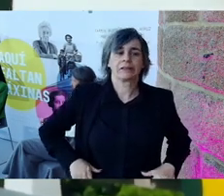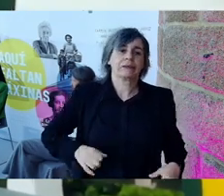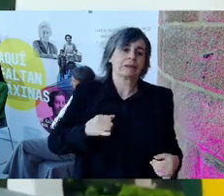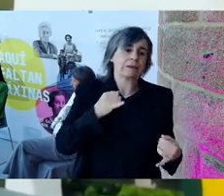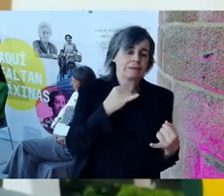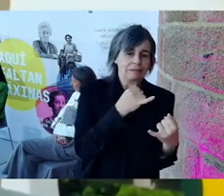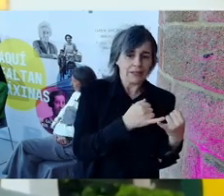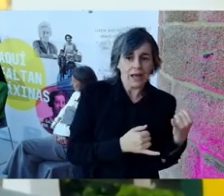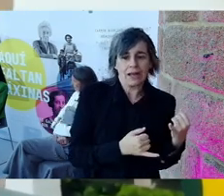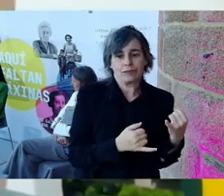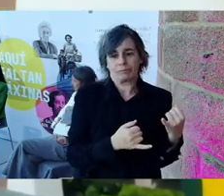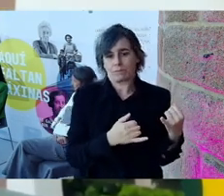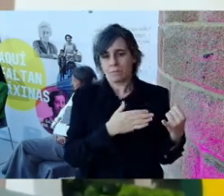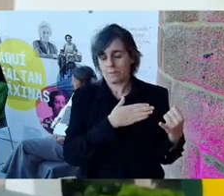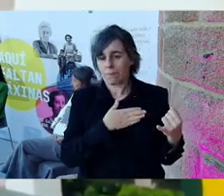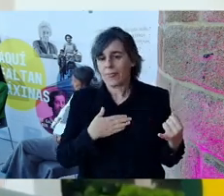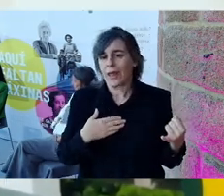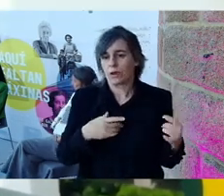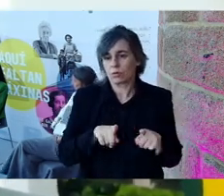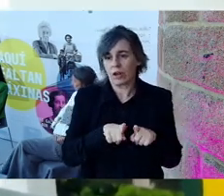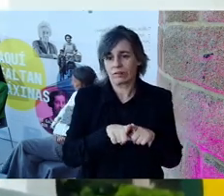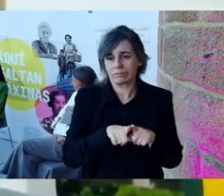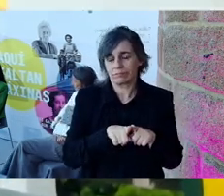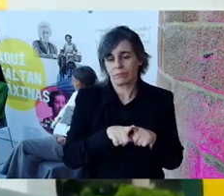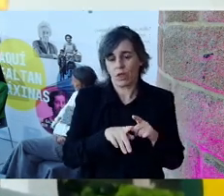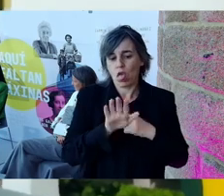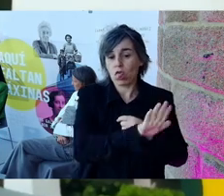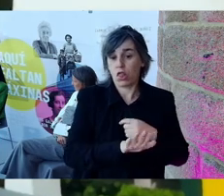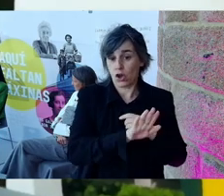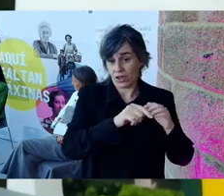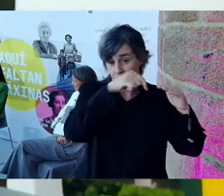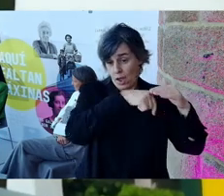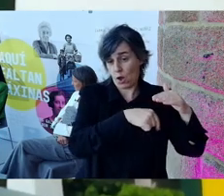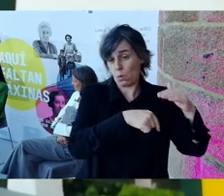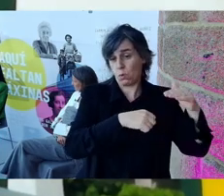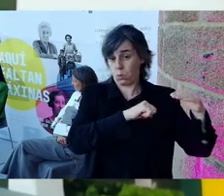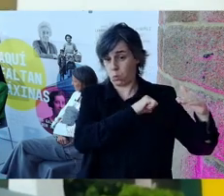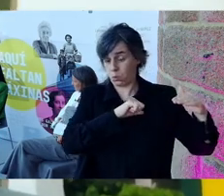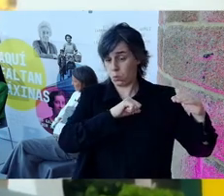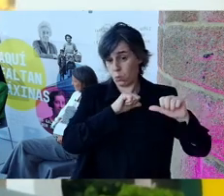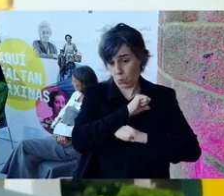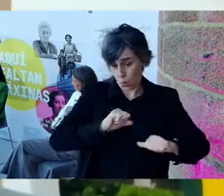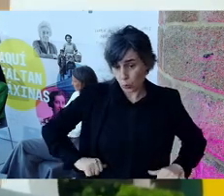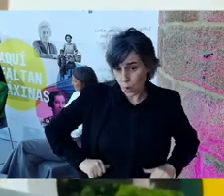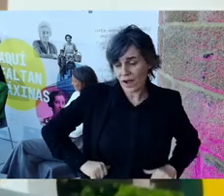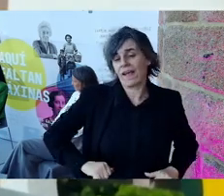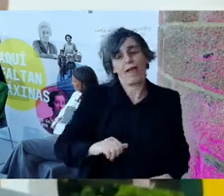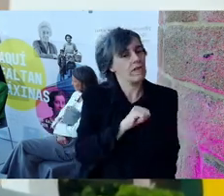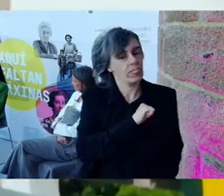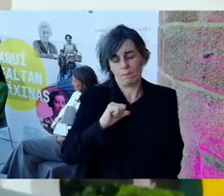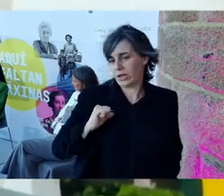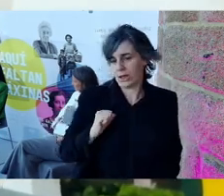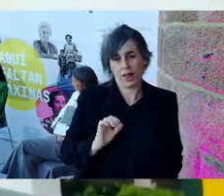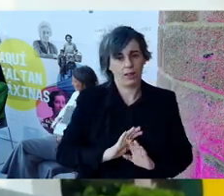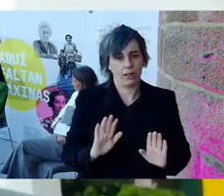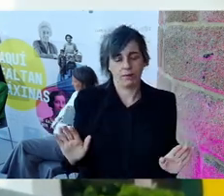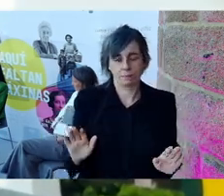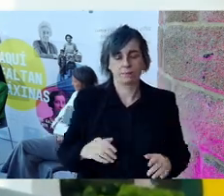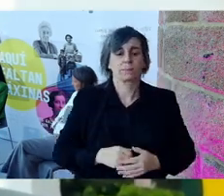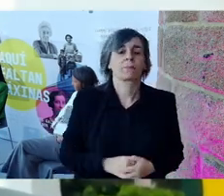maneras, que al final lo conseguiu, que quería independizar, ¿no? Que Portugal, como finalmente sucedió, fuese un